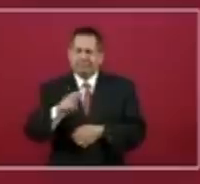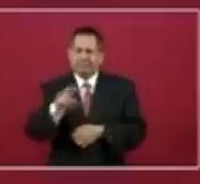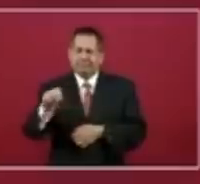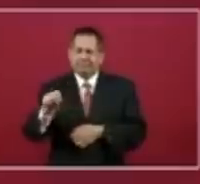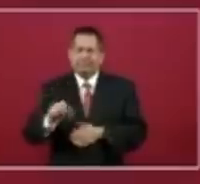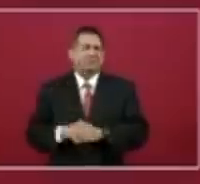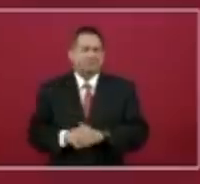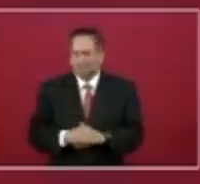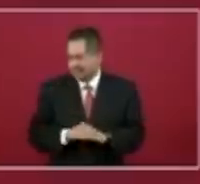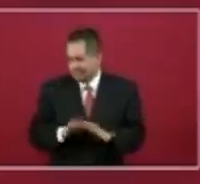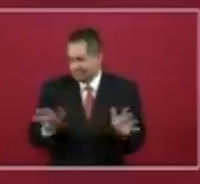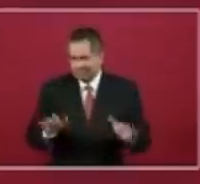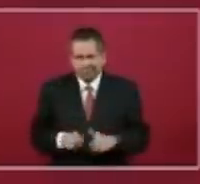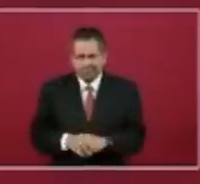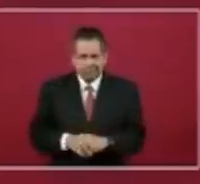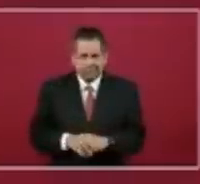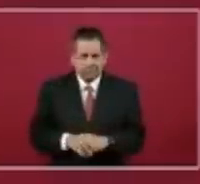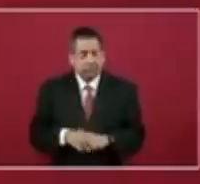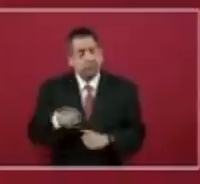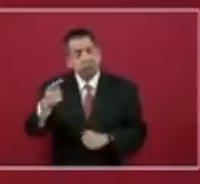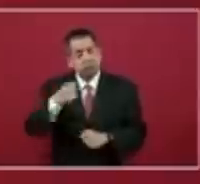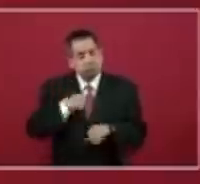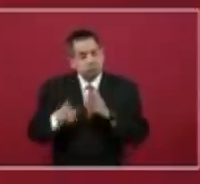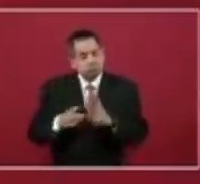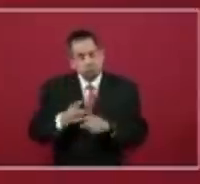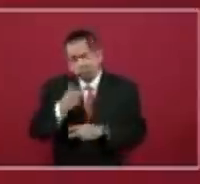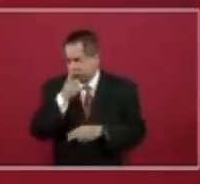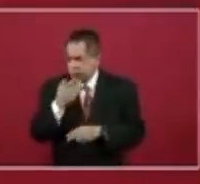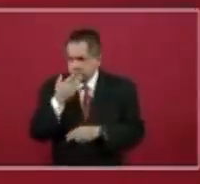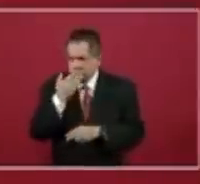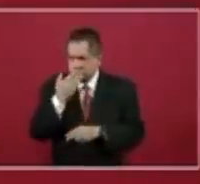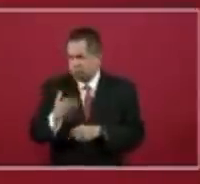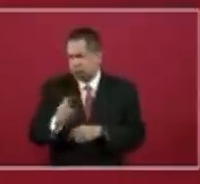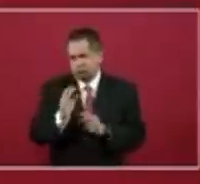Eso lo vio muy bien.